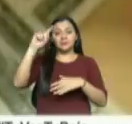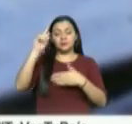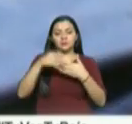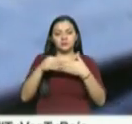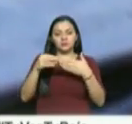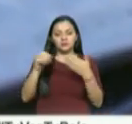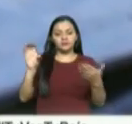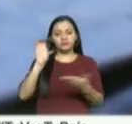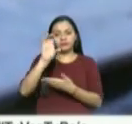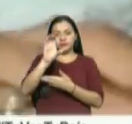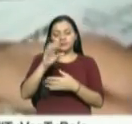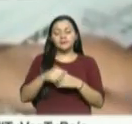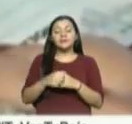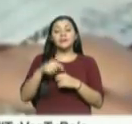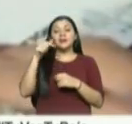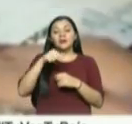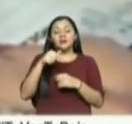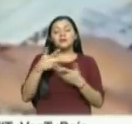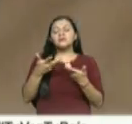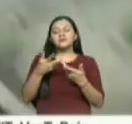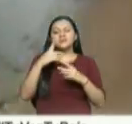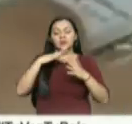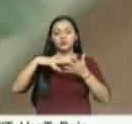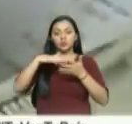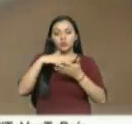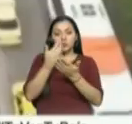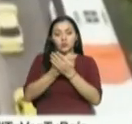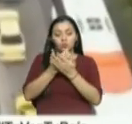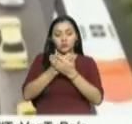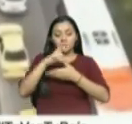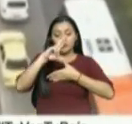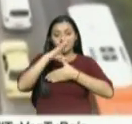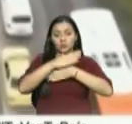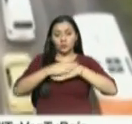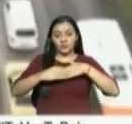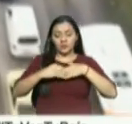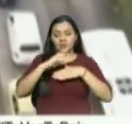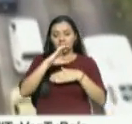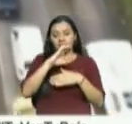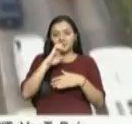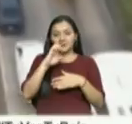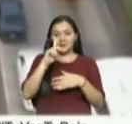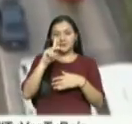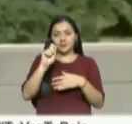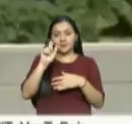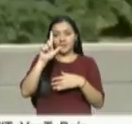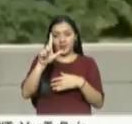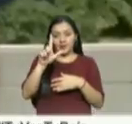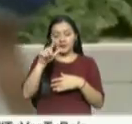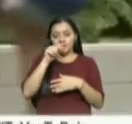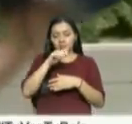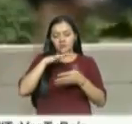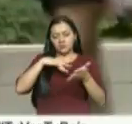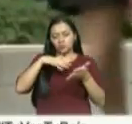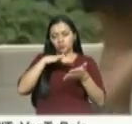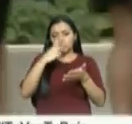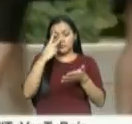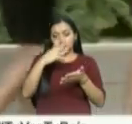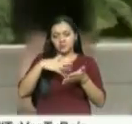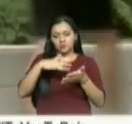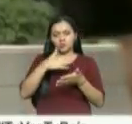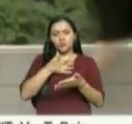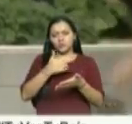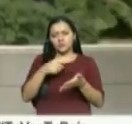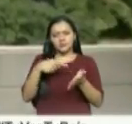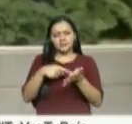Bruto de la región. Esto según el Estudio Económico de América Latina y el Caribe, realizado por la Comisión Económica para América Latina y el